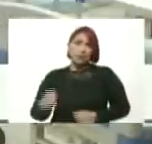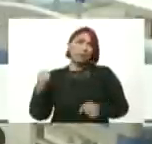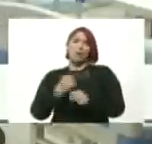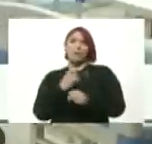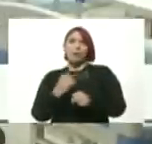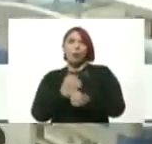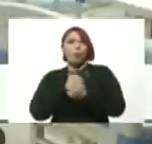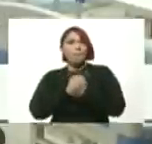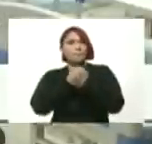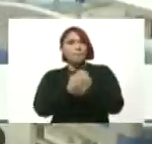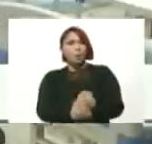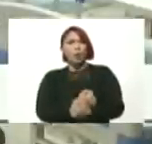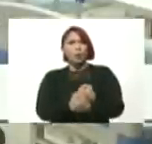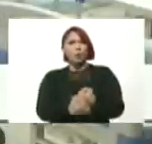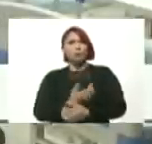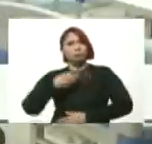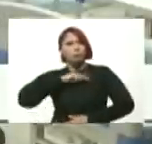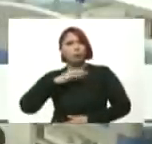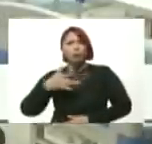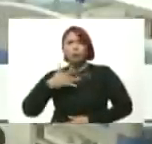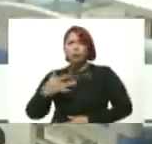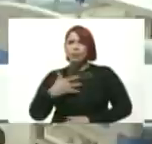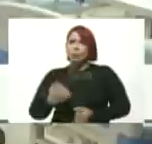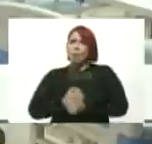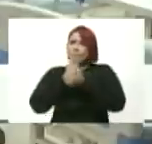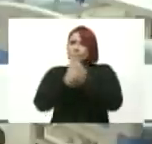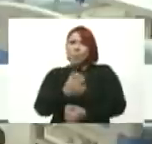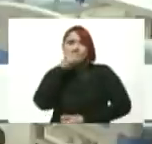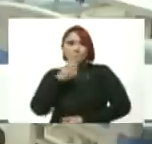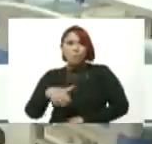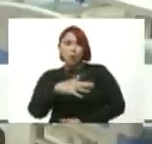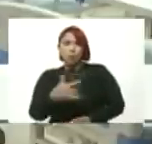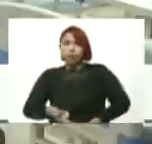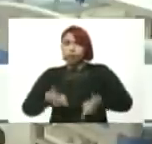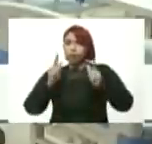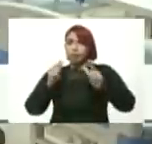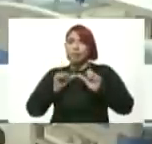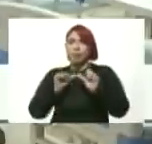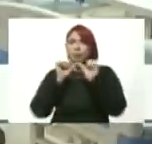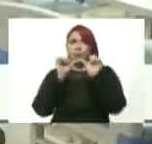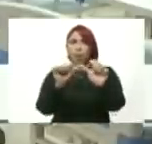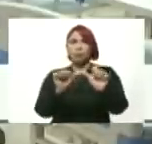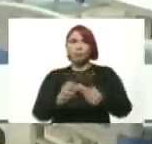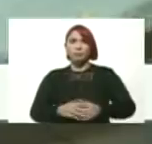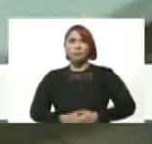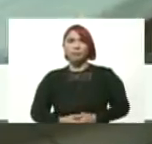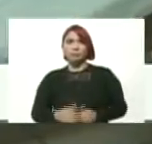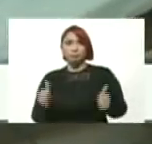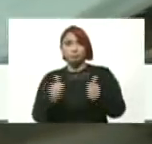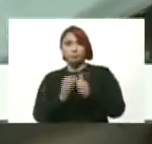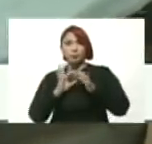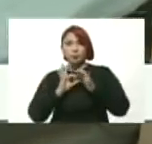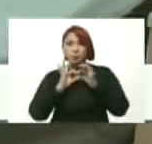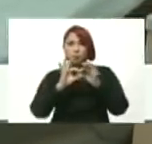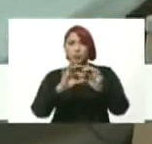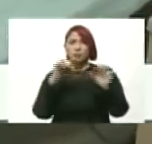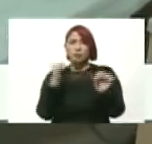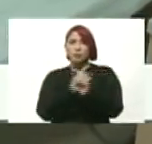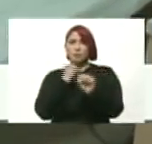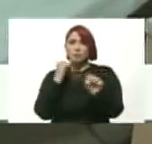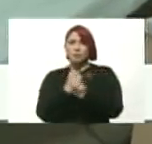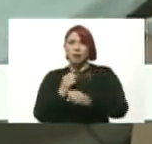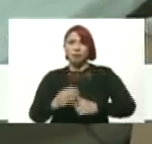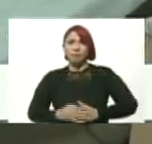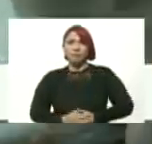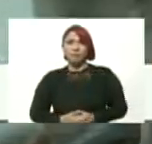y amor es lo que sentimos por este pueblo y lo que nos ha permitido continuar con la consolidación de estas obras